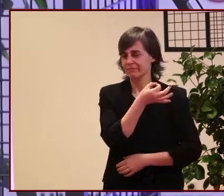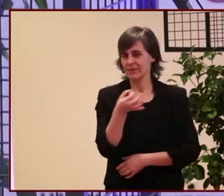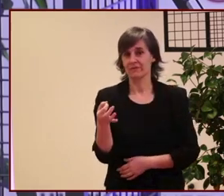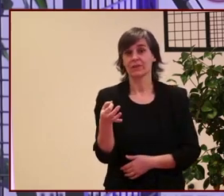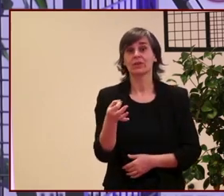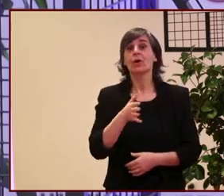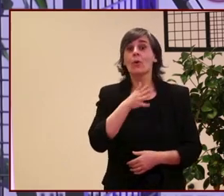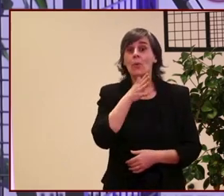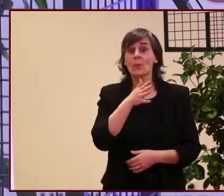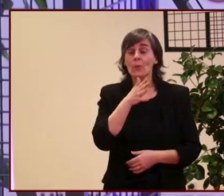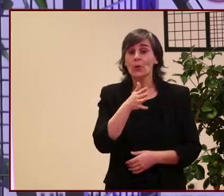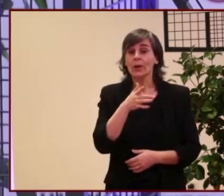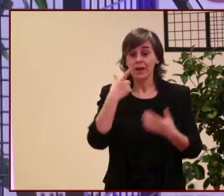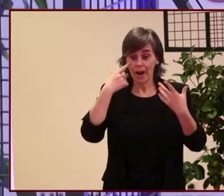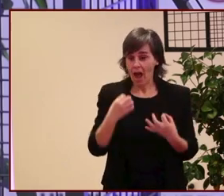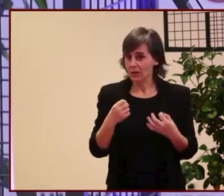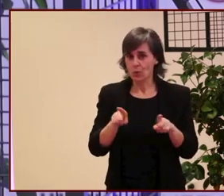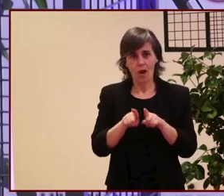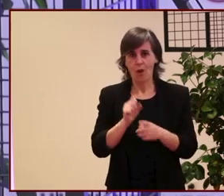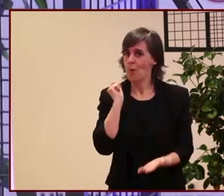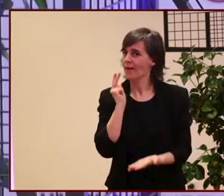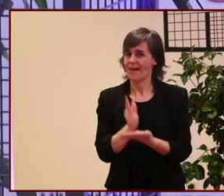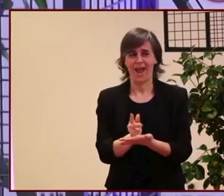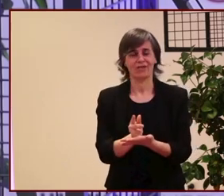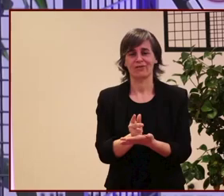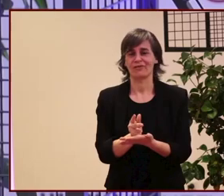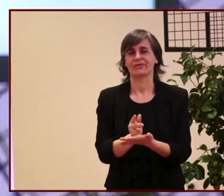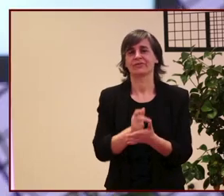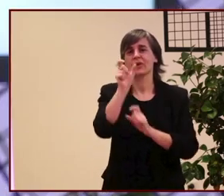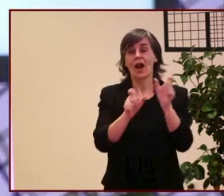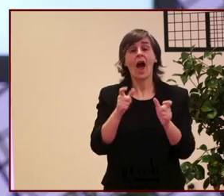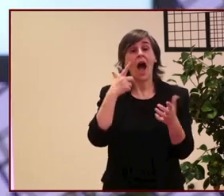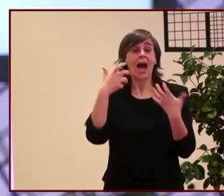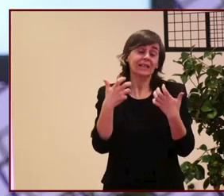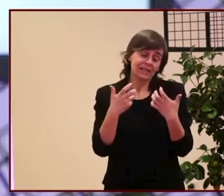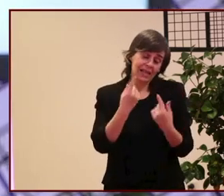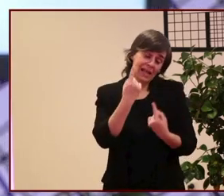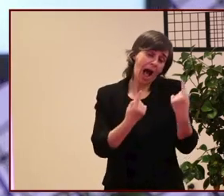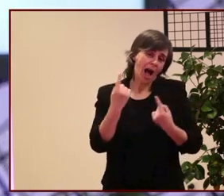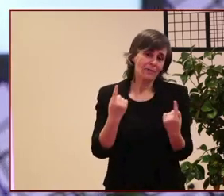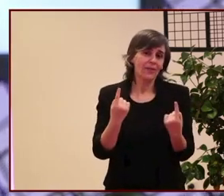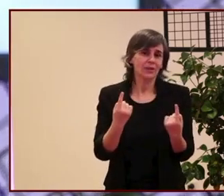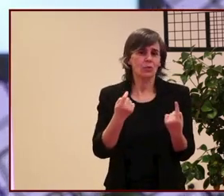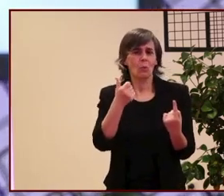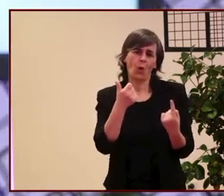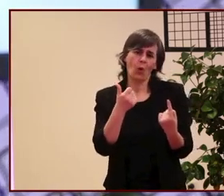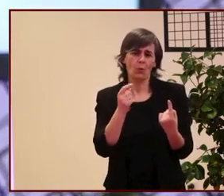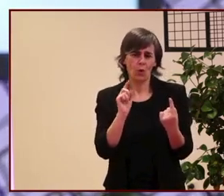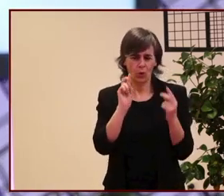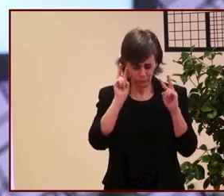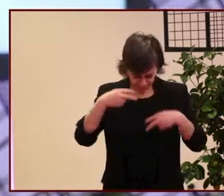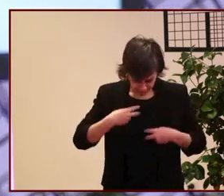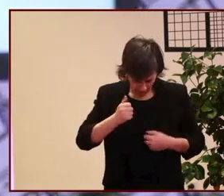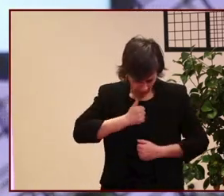realmente ha sido todo un reto para mí los artistas a veces somos bastante egocéntricos y